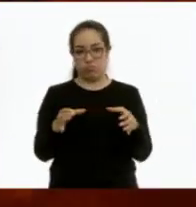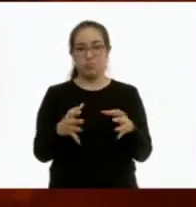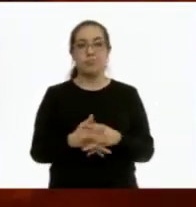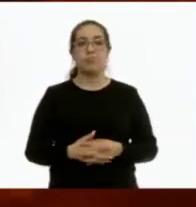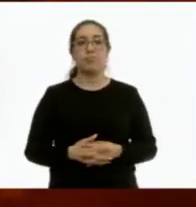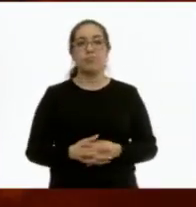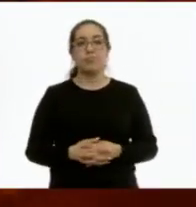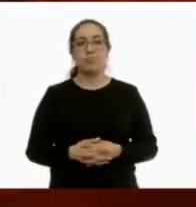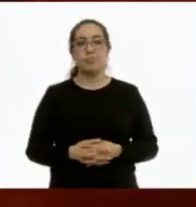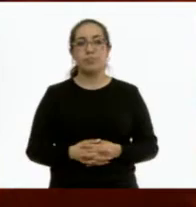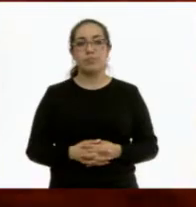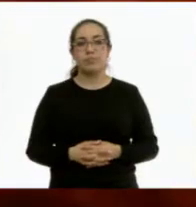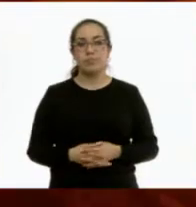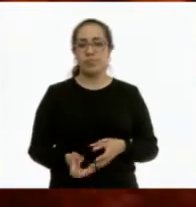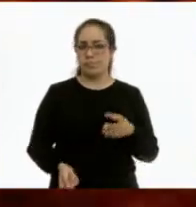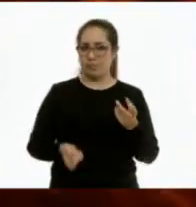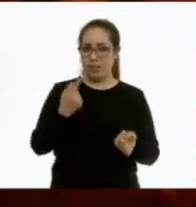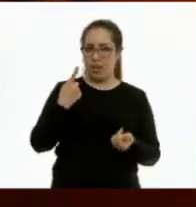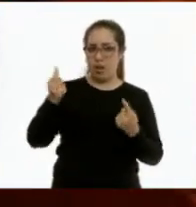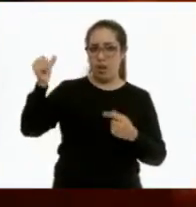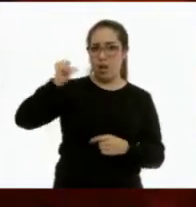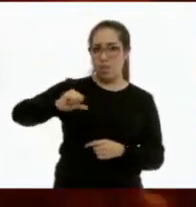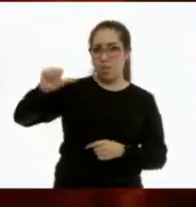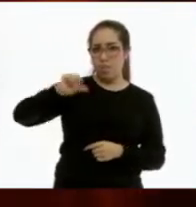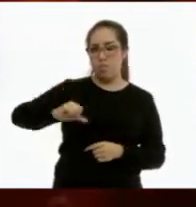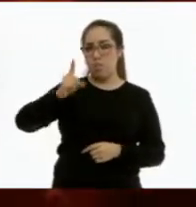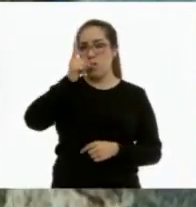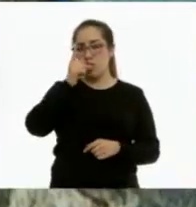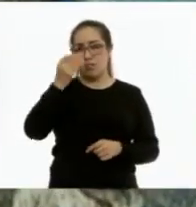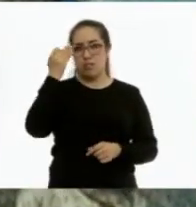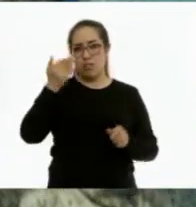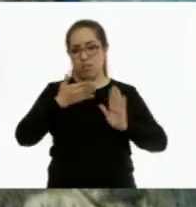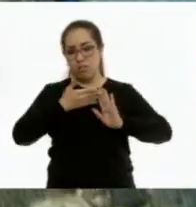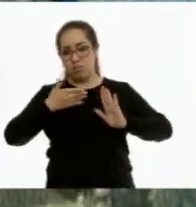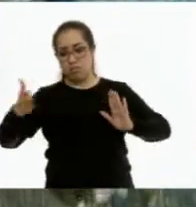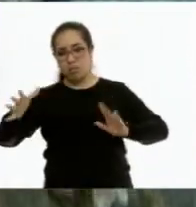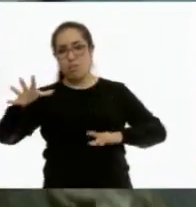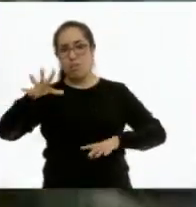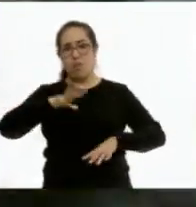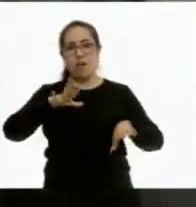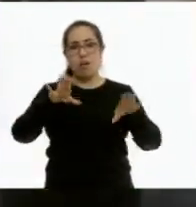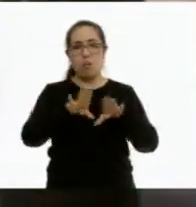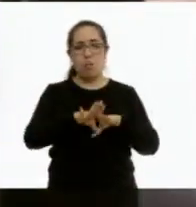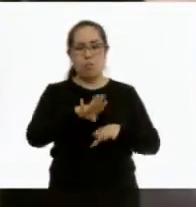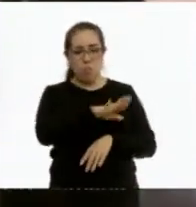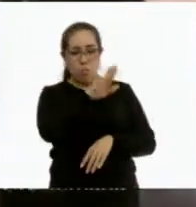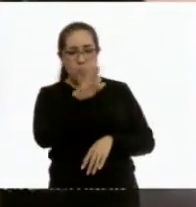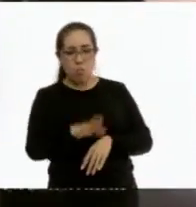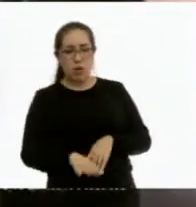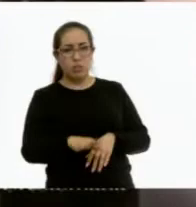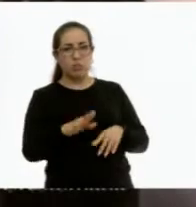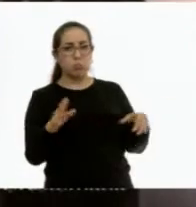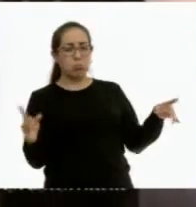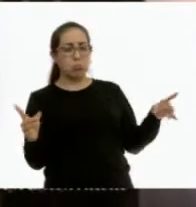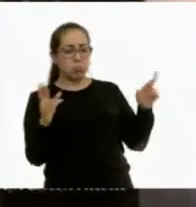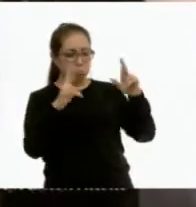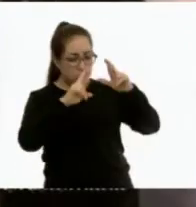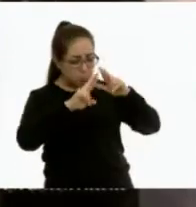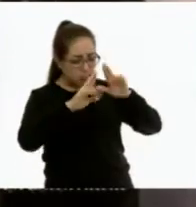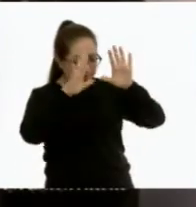Incluso hay vestigios que permiten afirmar que en aquel tiempo se iniciaron el culto a los muertos y los sacrificios humanos.